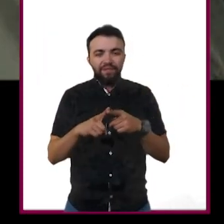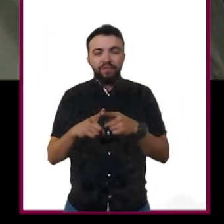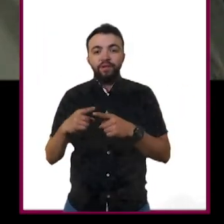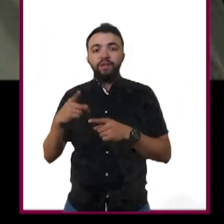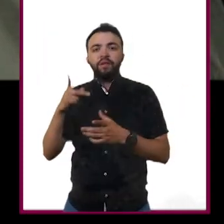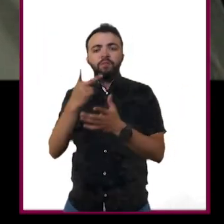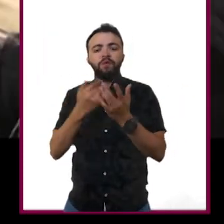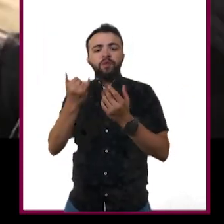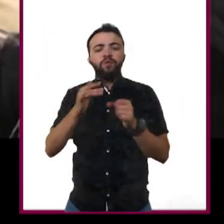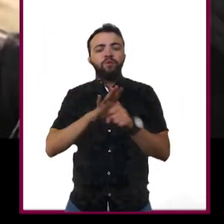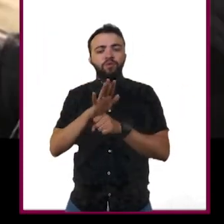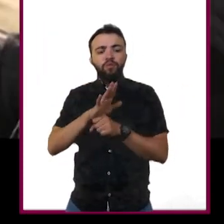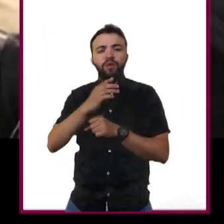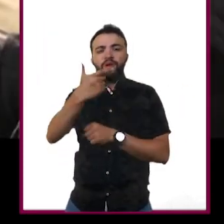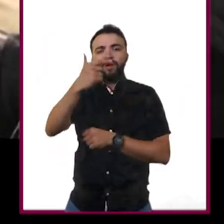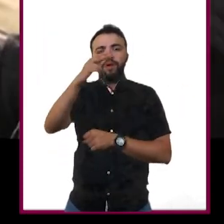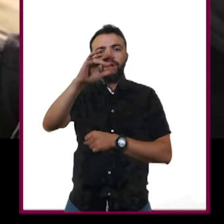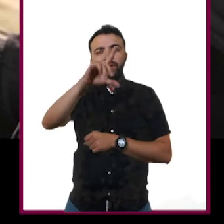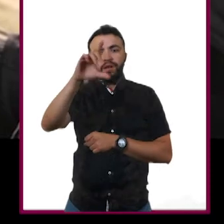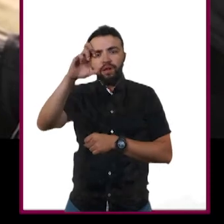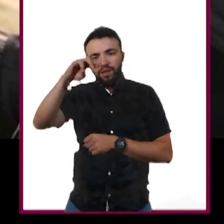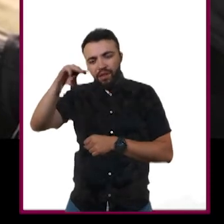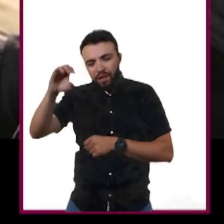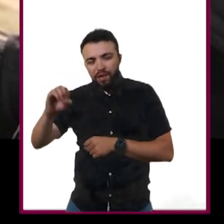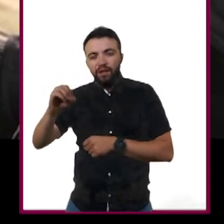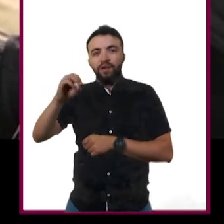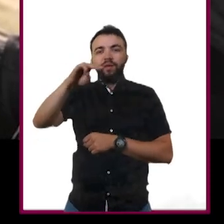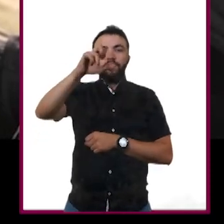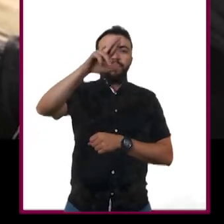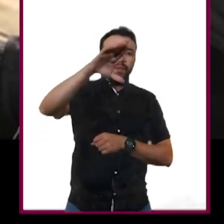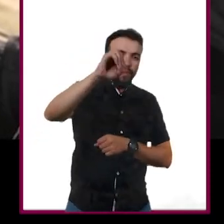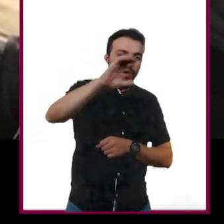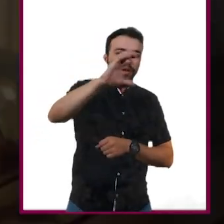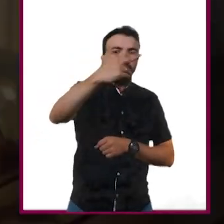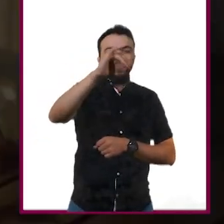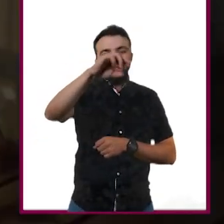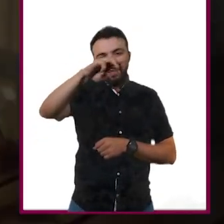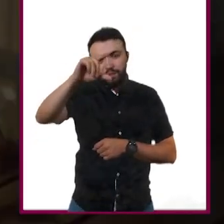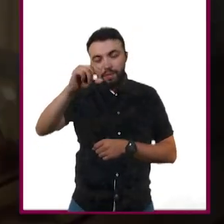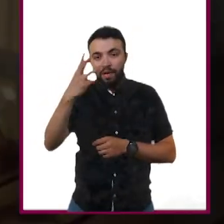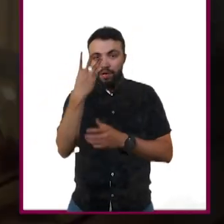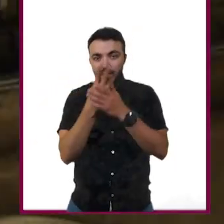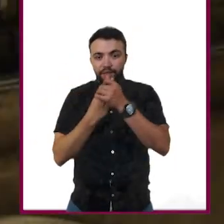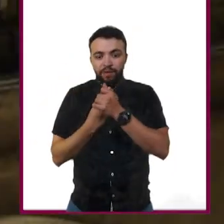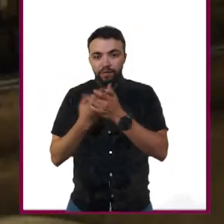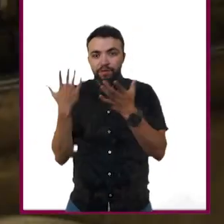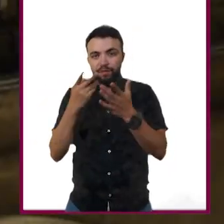son Guillermo Fadanelli, Mario Bellatín y Alberto Chimal.